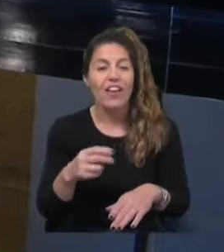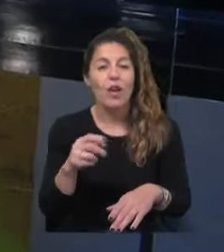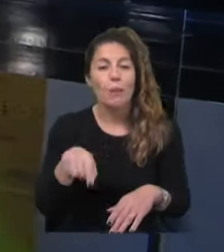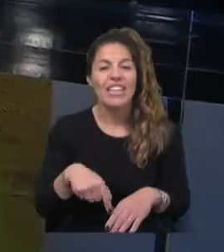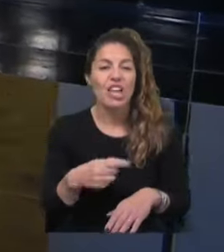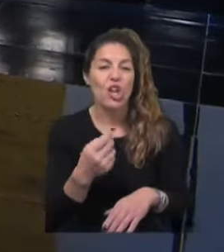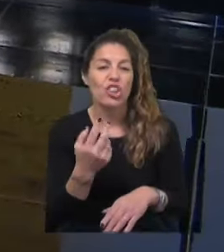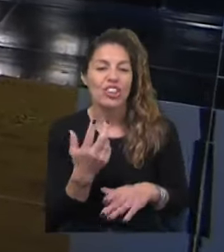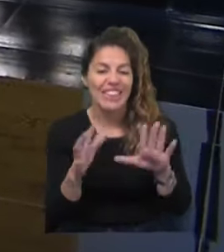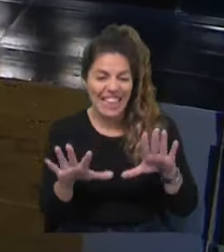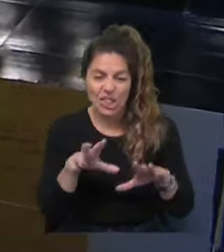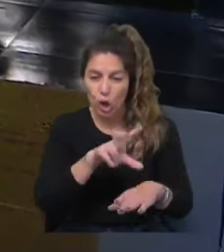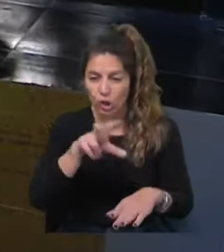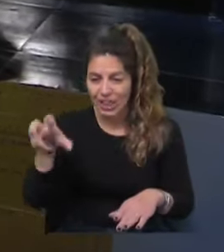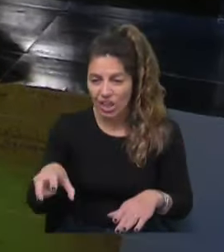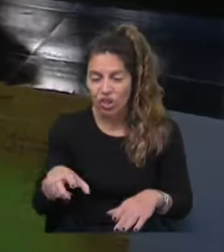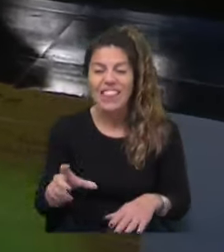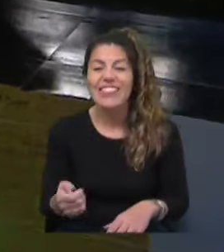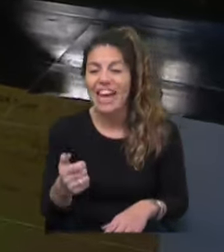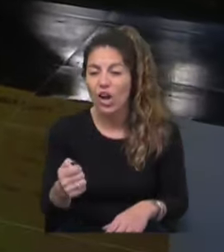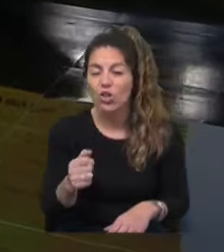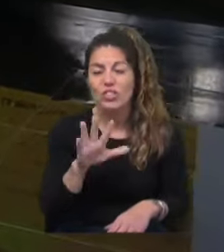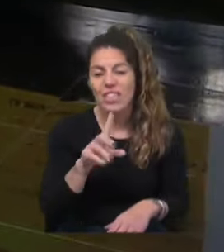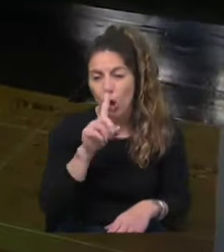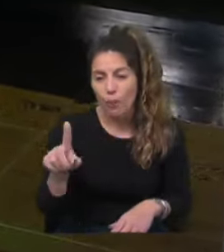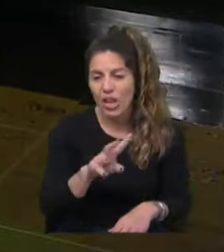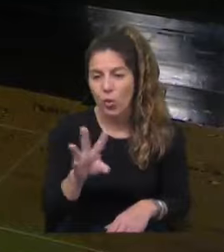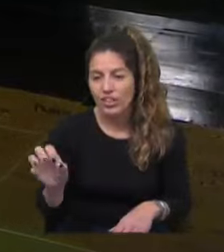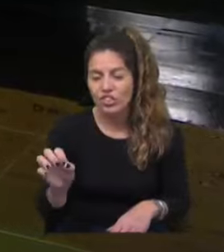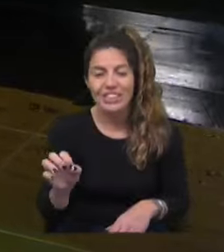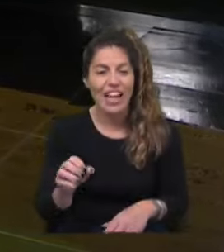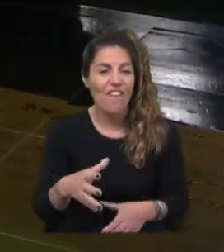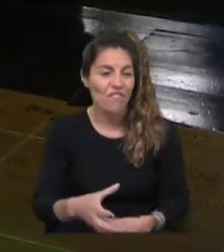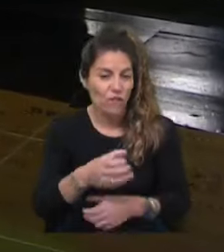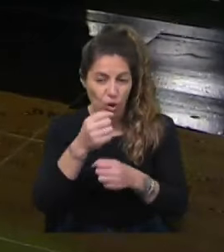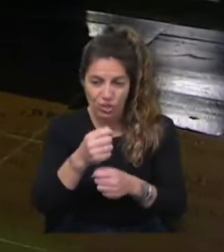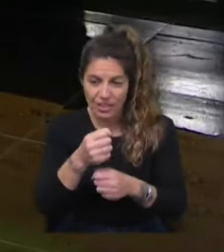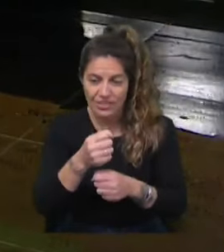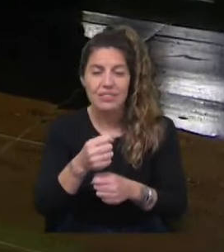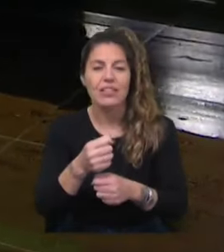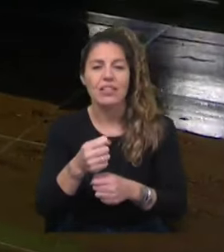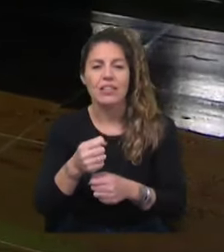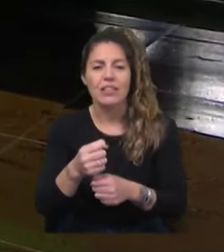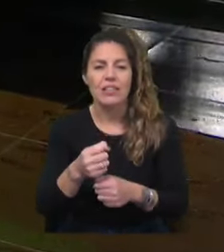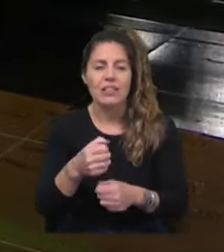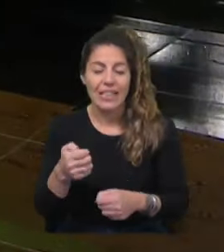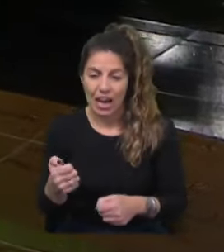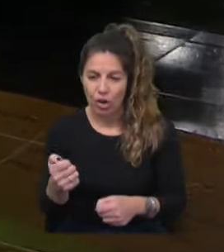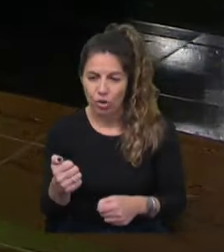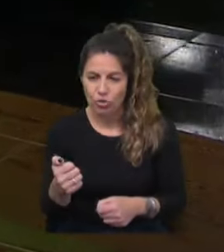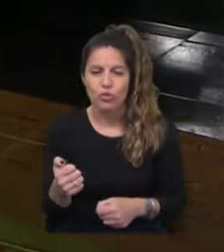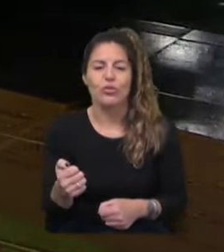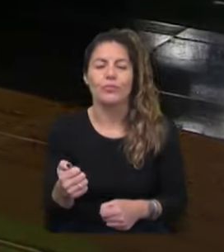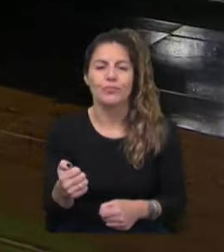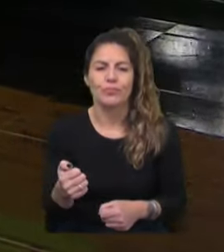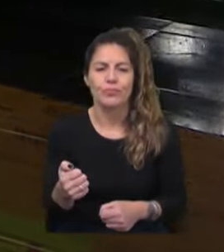eran unas 5.400 bolsas de arroz, el detalle anecdótico era que era parboil el arroz. ¿Datos? Claro.